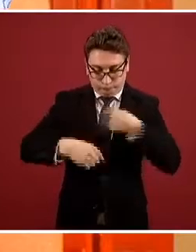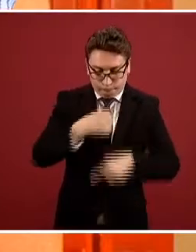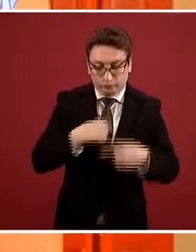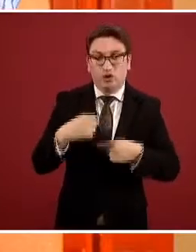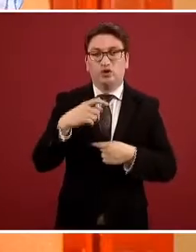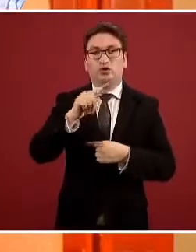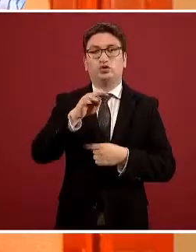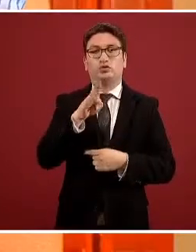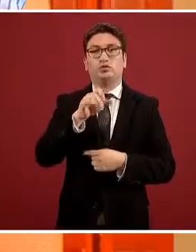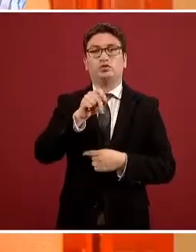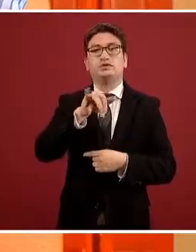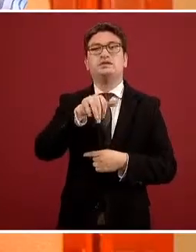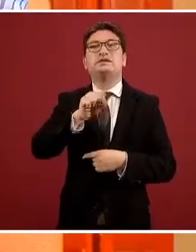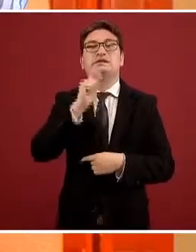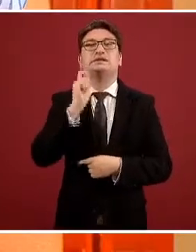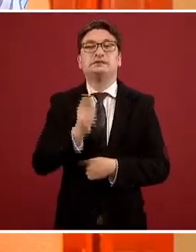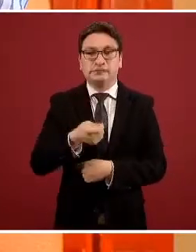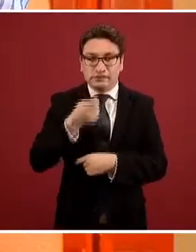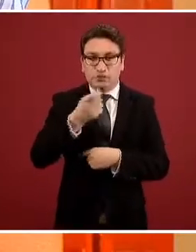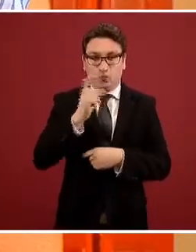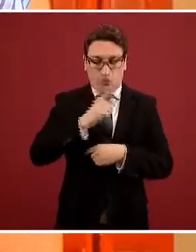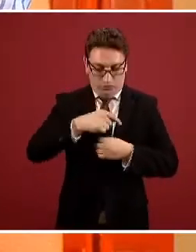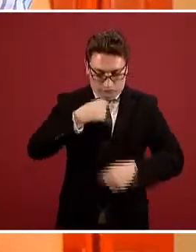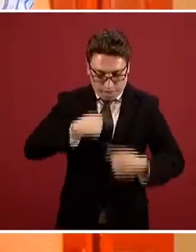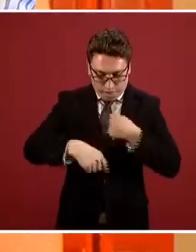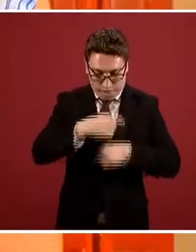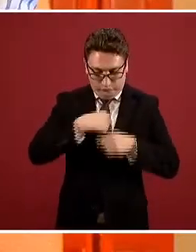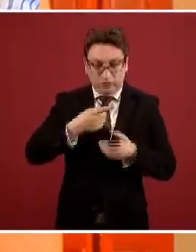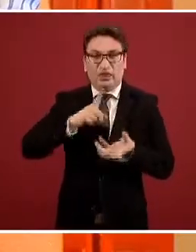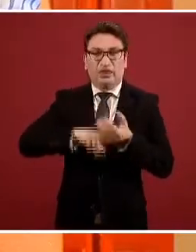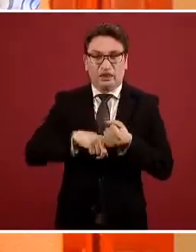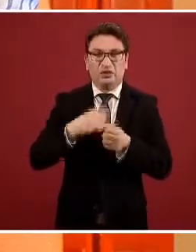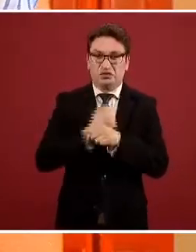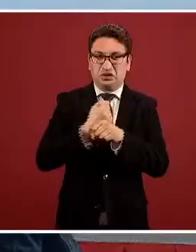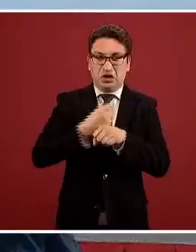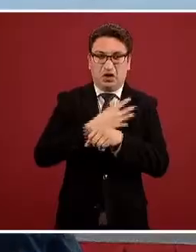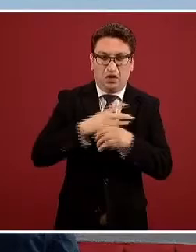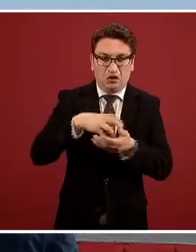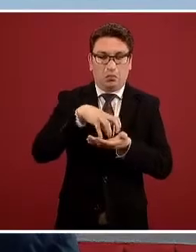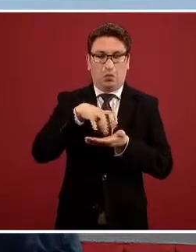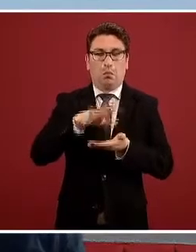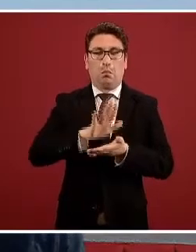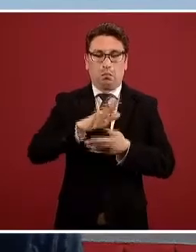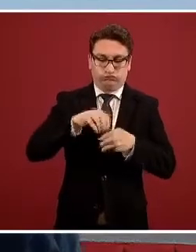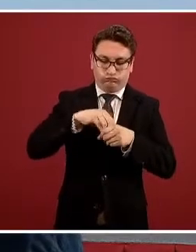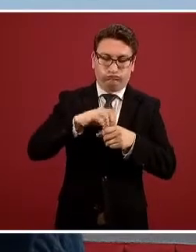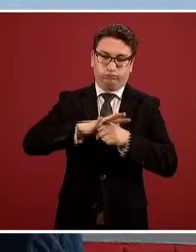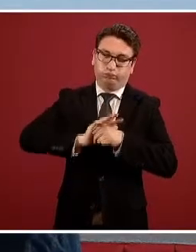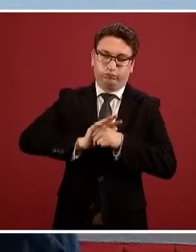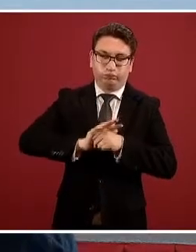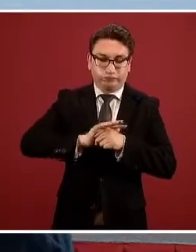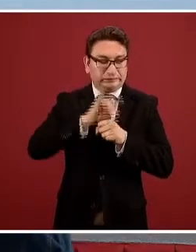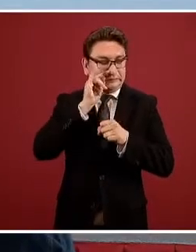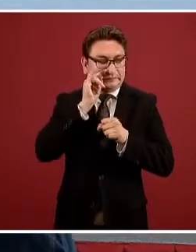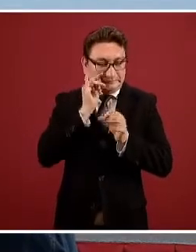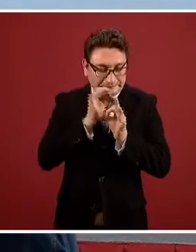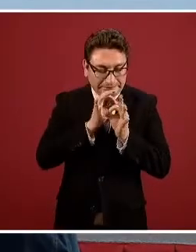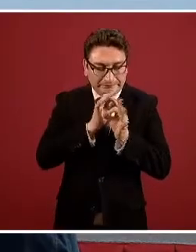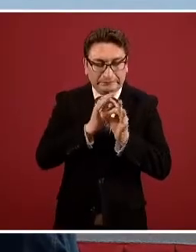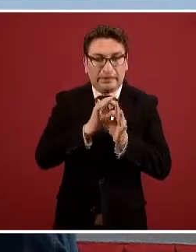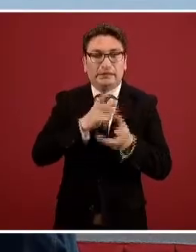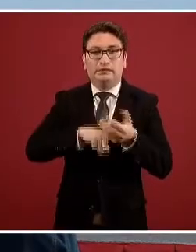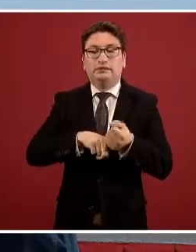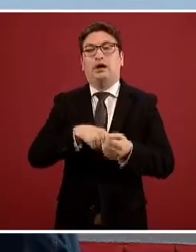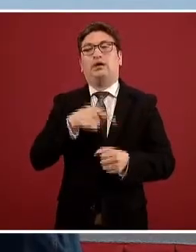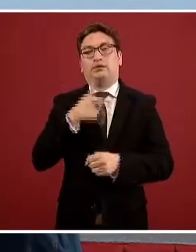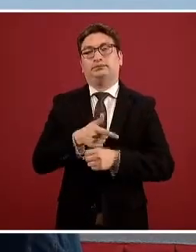vasos sanguíneos, en particular las arterias, porque hay coagulación al interior de estos vasos sanguíneos microscópicos de muy pequeño